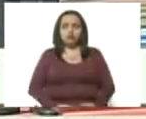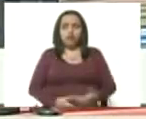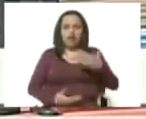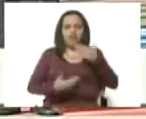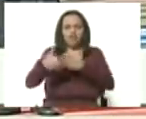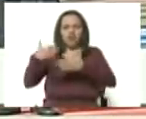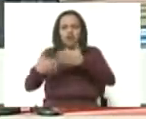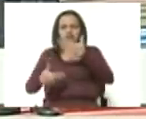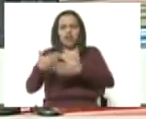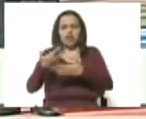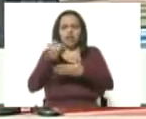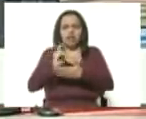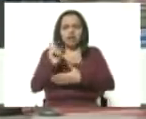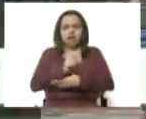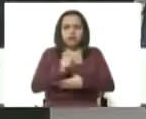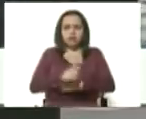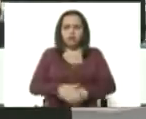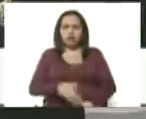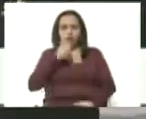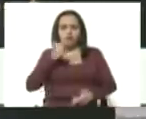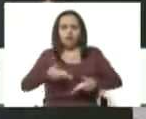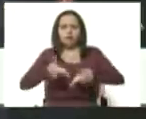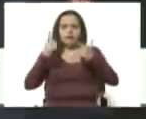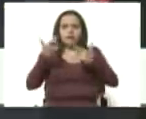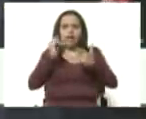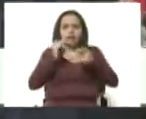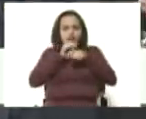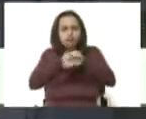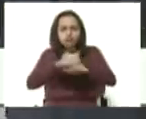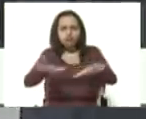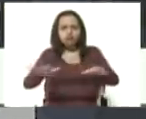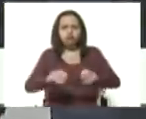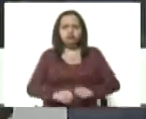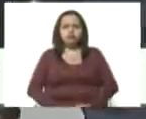de contención necesarias para evitar que se propague el virus.